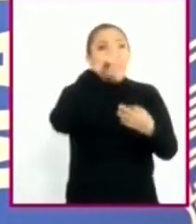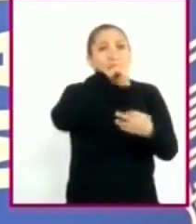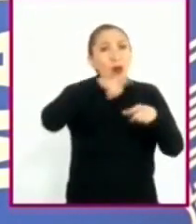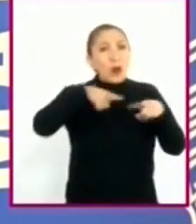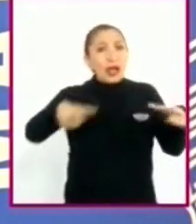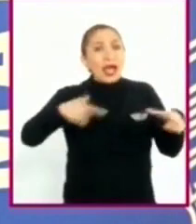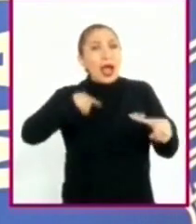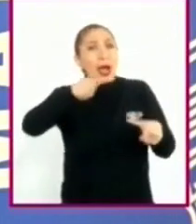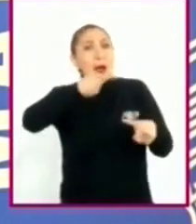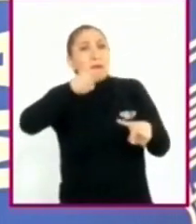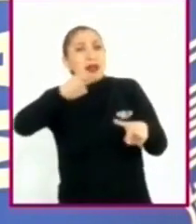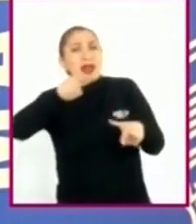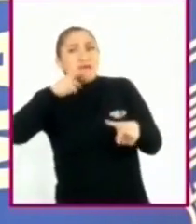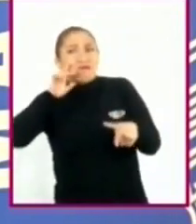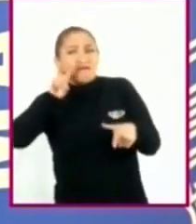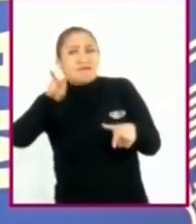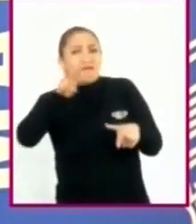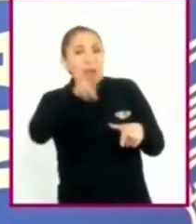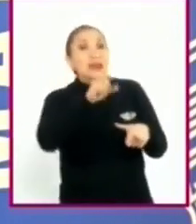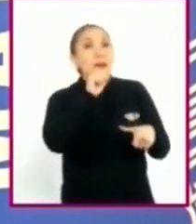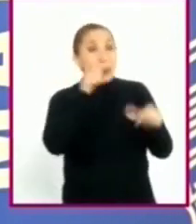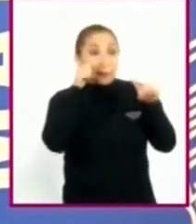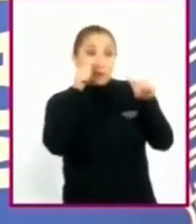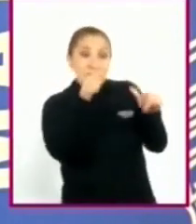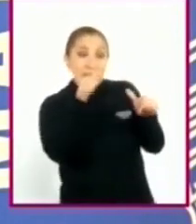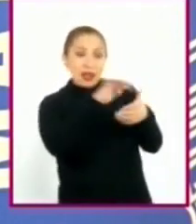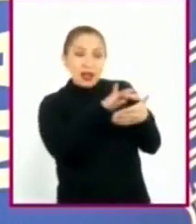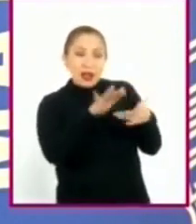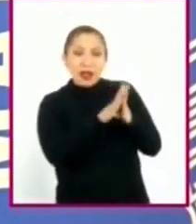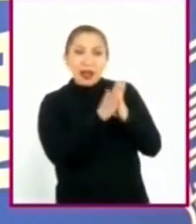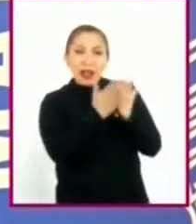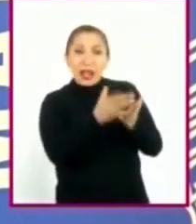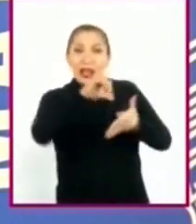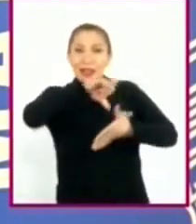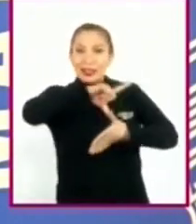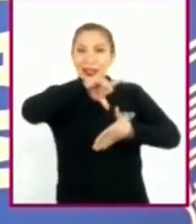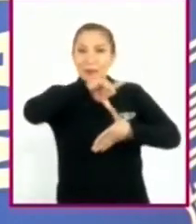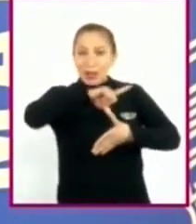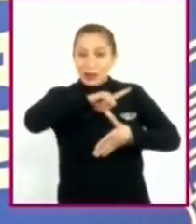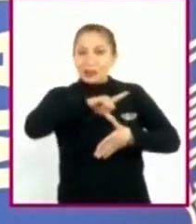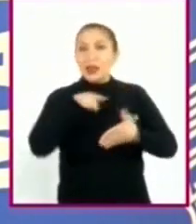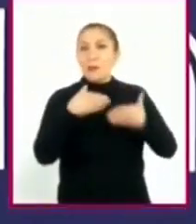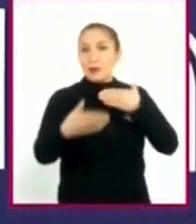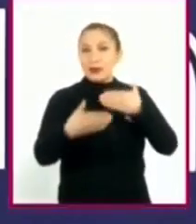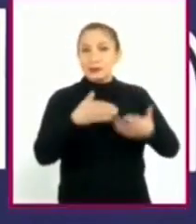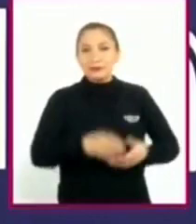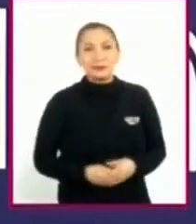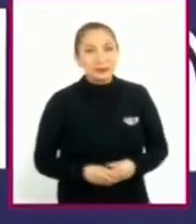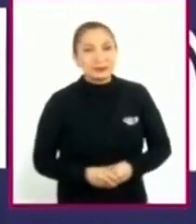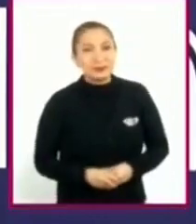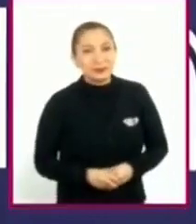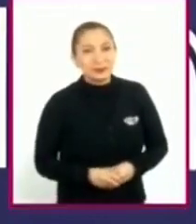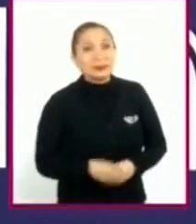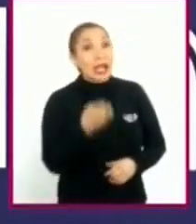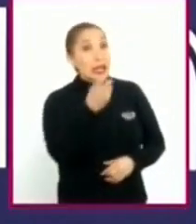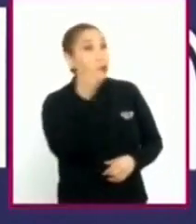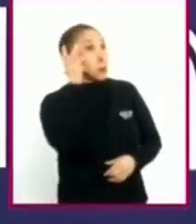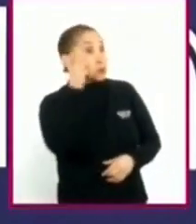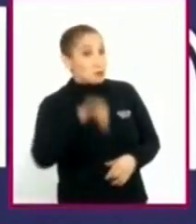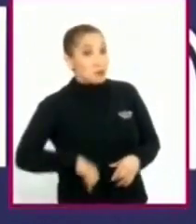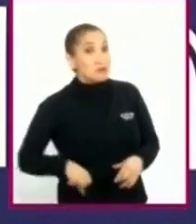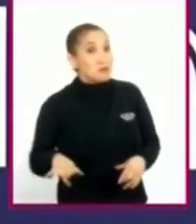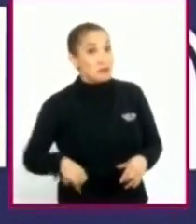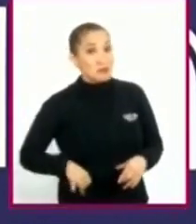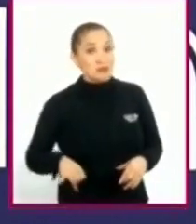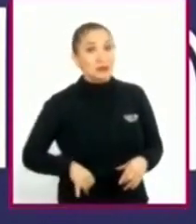hablar y sobre todo nos enfocaremos en la literatura latinoamericana contemporánea. Eso suena muy